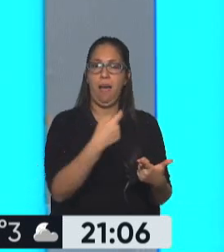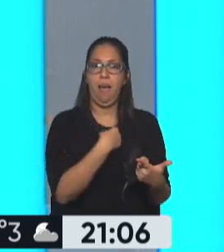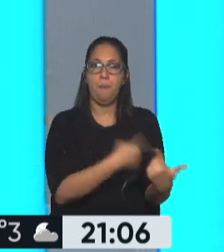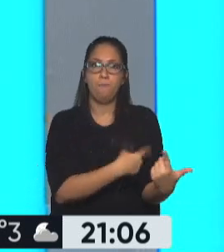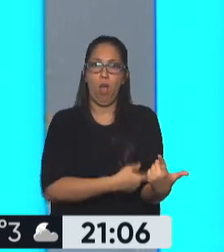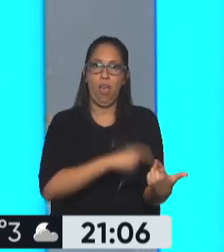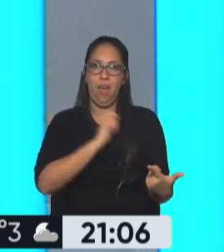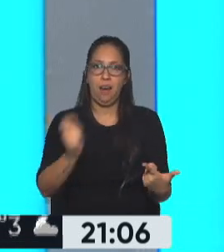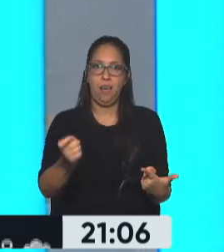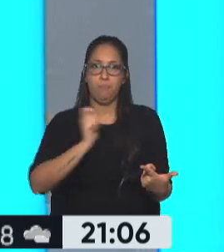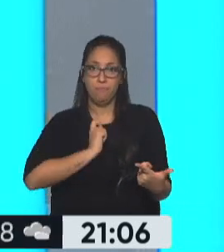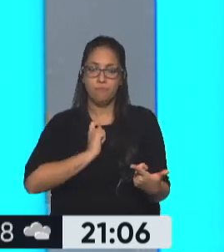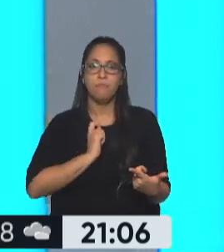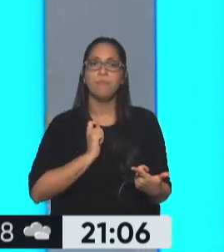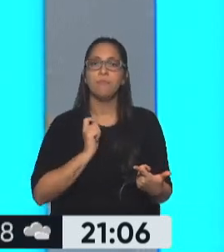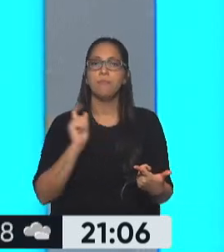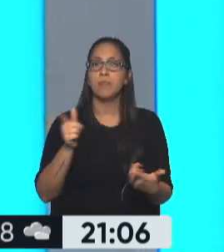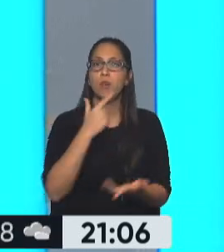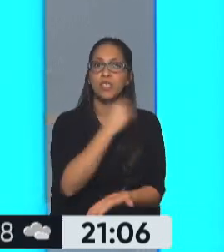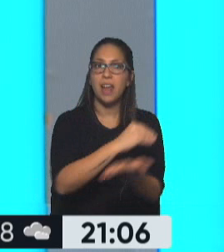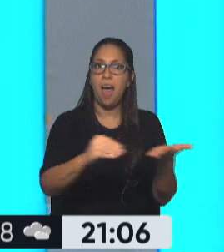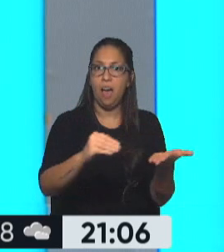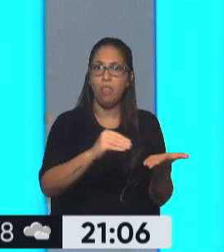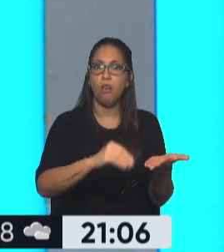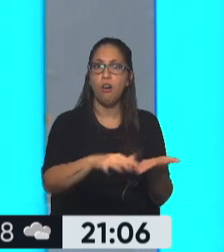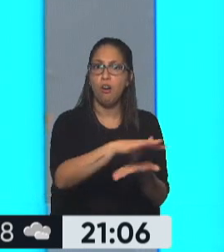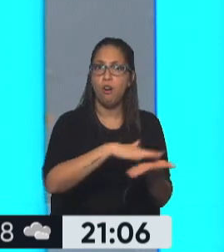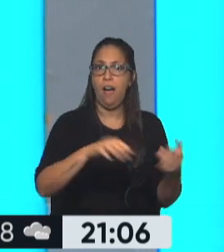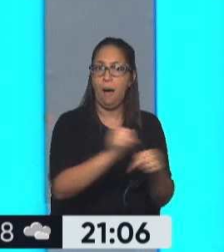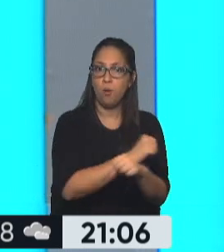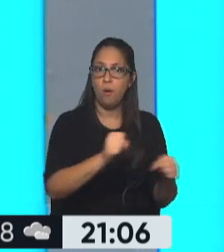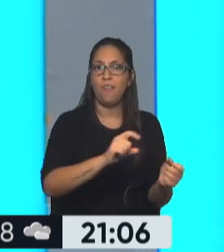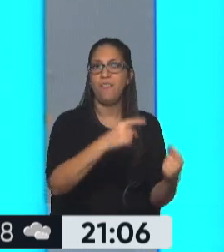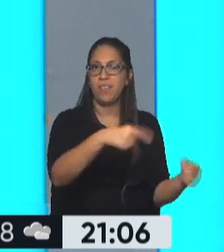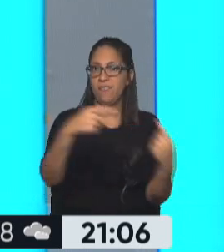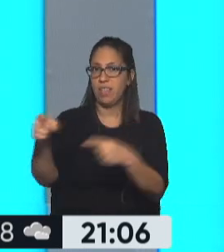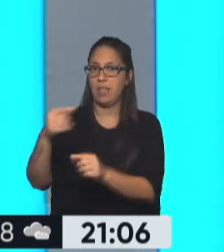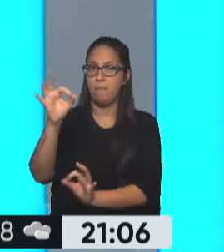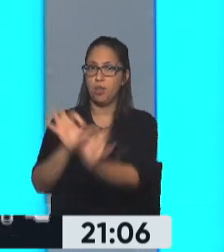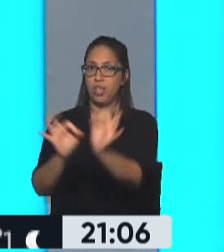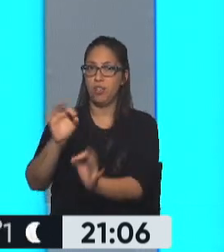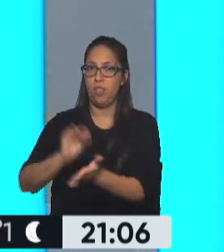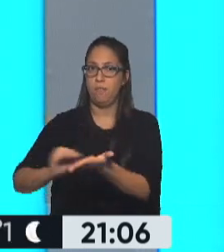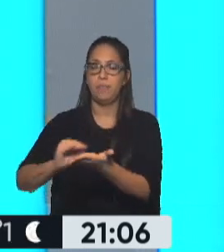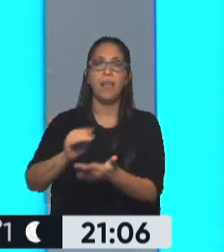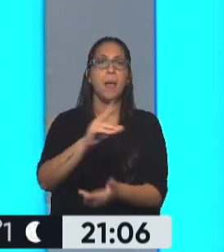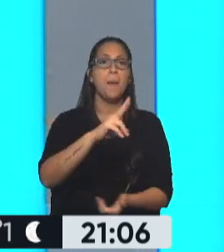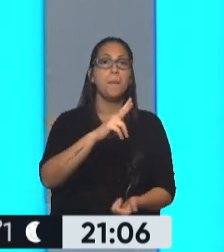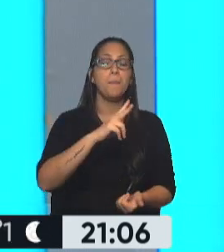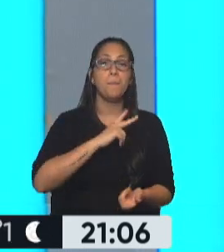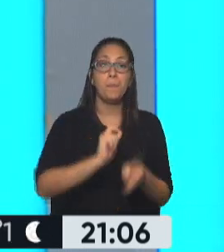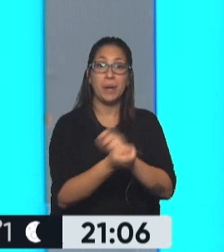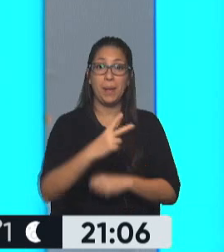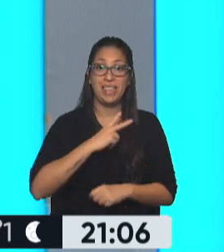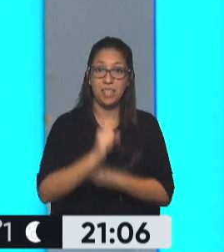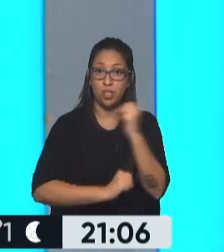del modo en que salió en el Senado y que es diferente al de diputados. las privatizaciones y las jubilaciones, que tienen que ver mucho